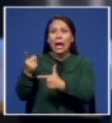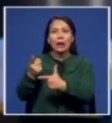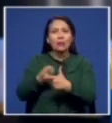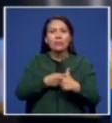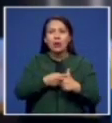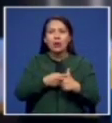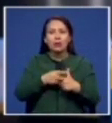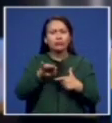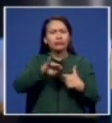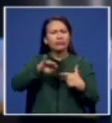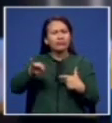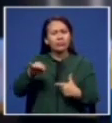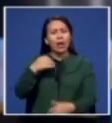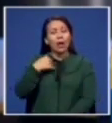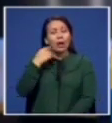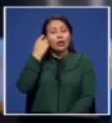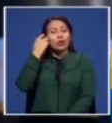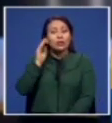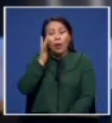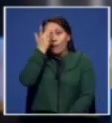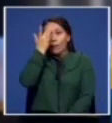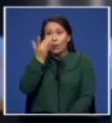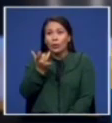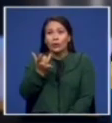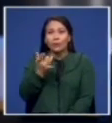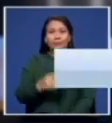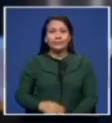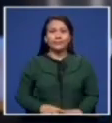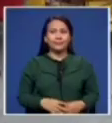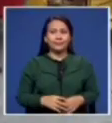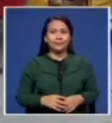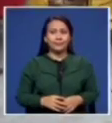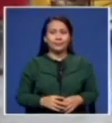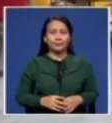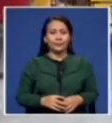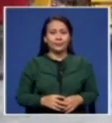caso aislado. Greta Córdoba nos informa.